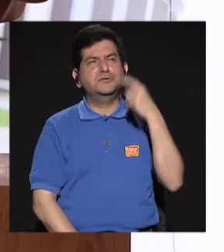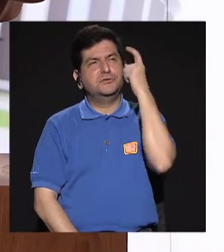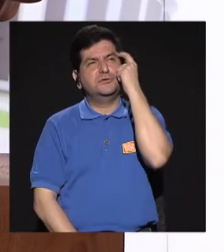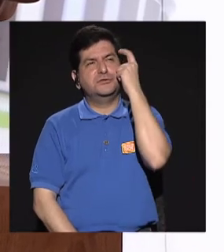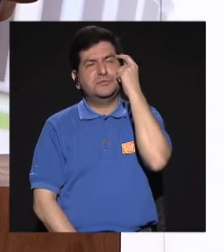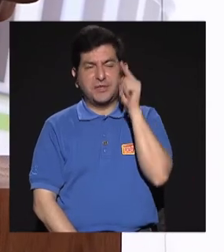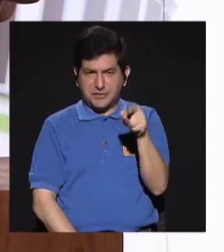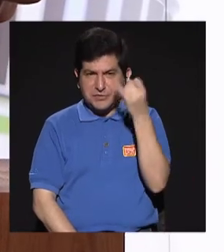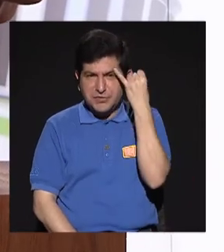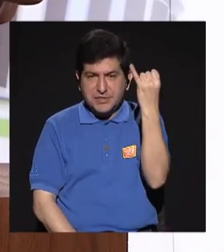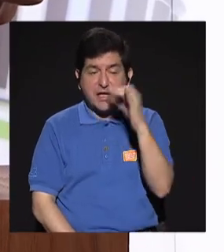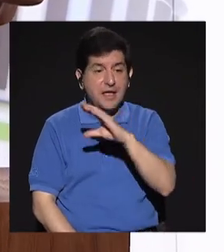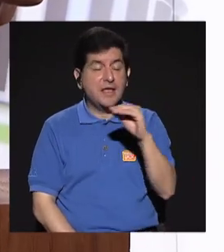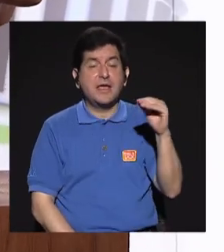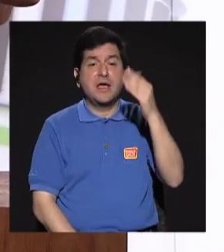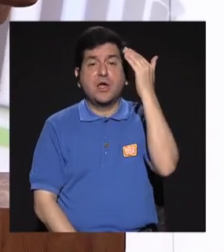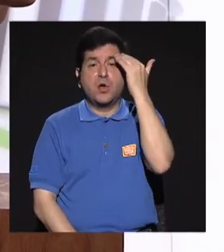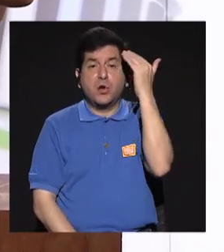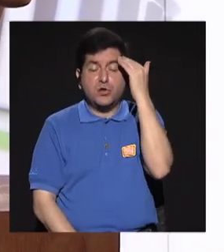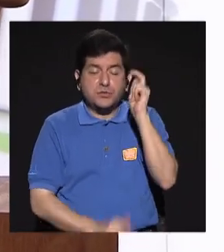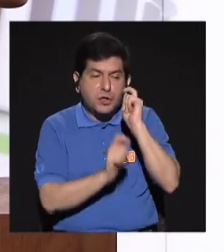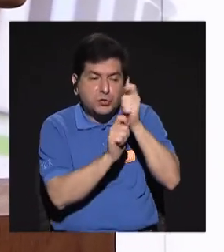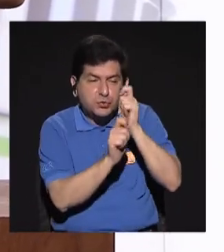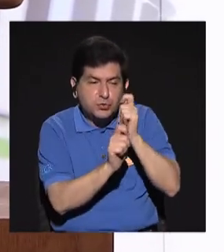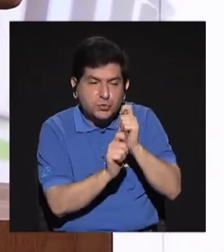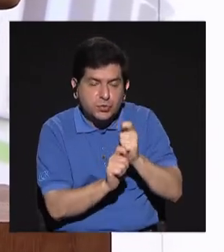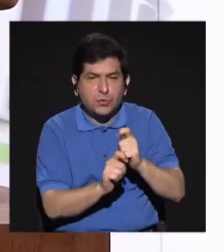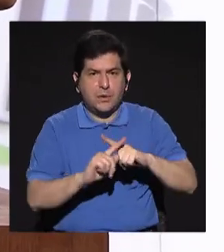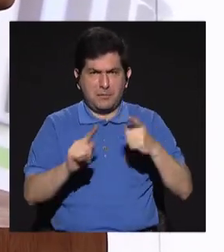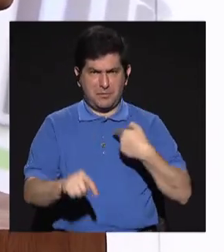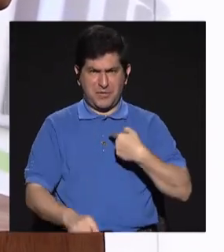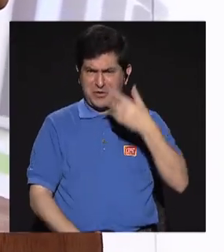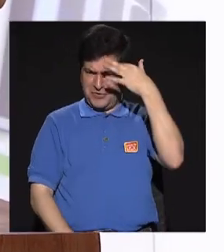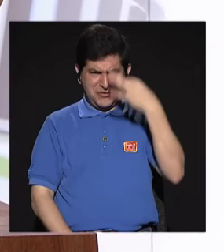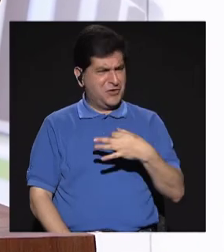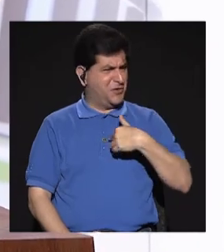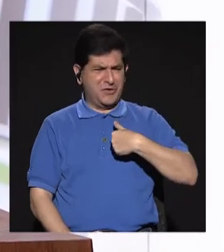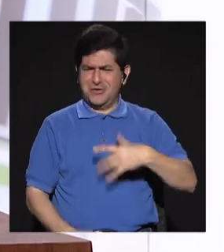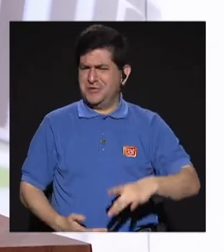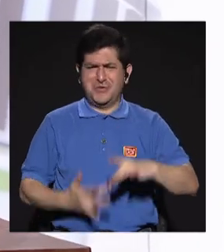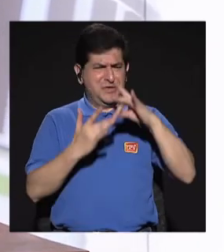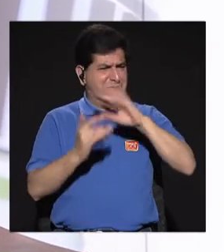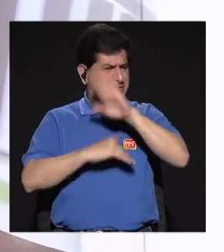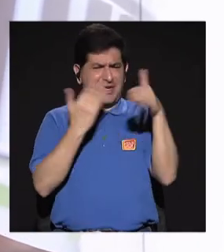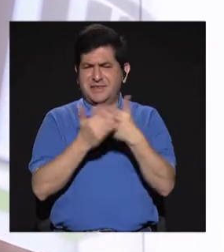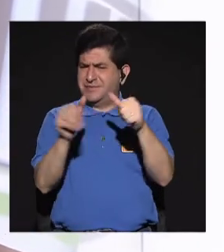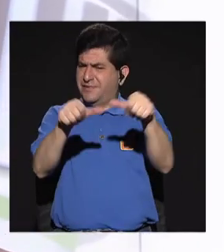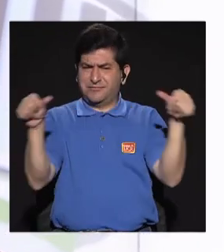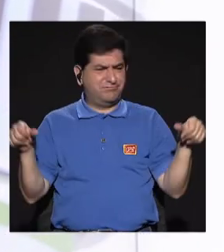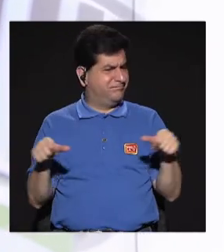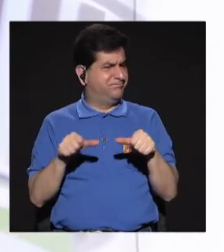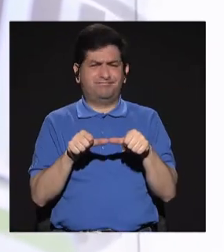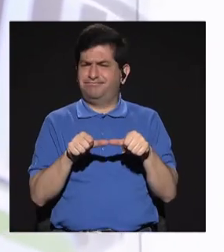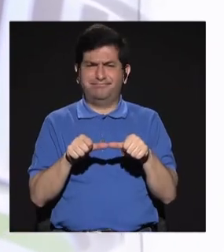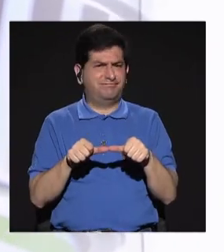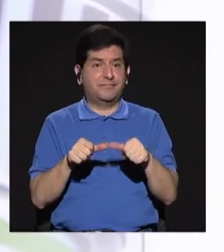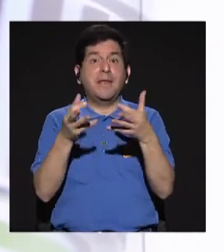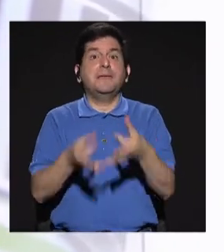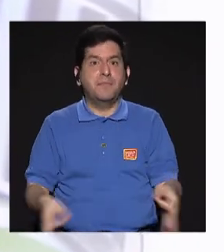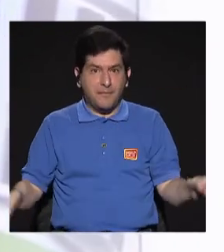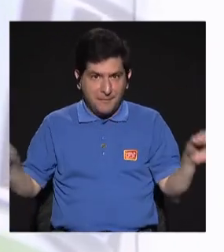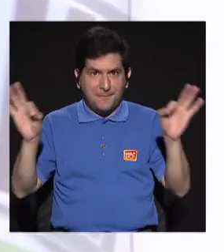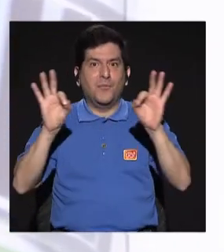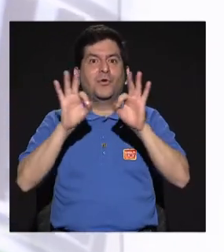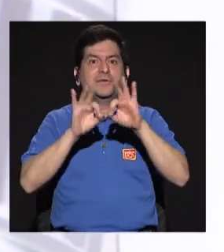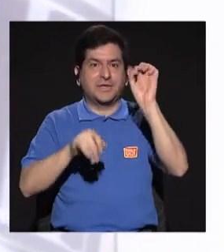pienso que por ahí su y también el conocimiento sobre la escultura sin embargo yo no me considero un especialista en todas las áreas yo